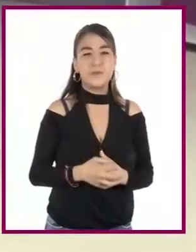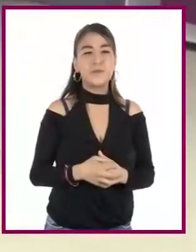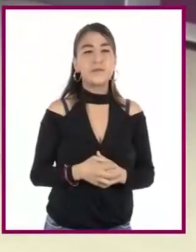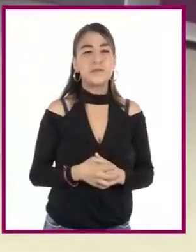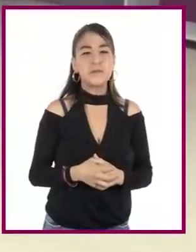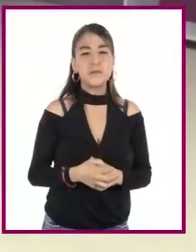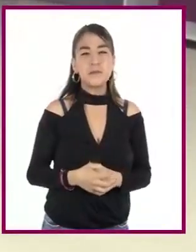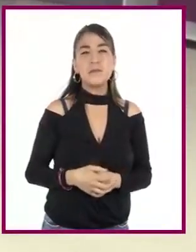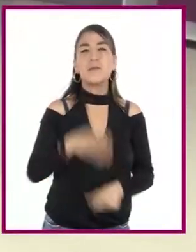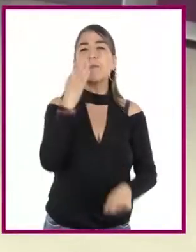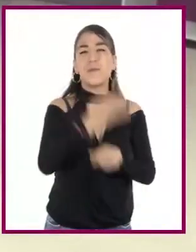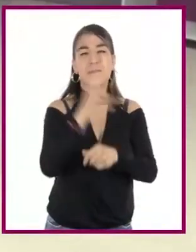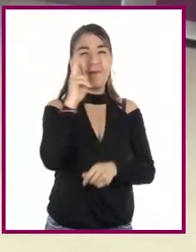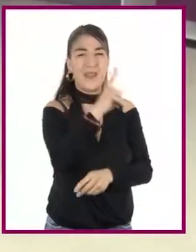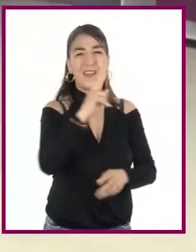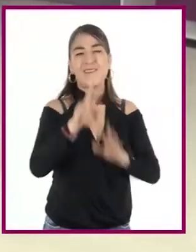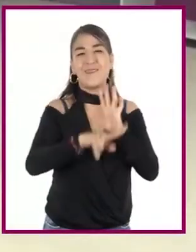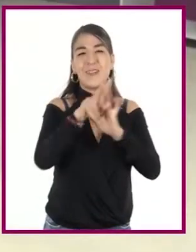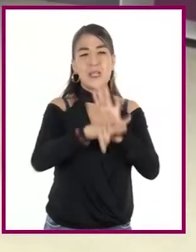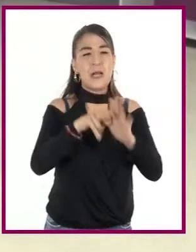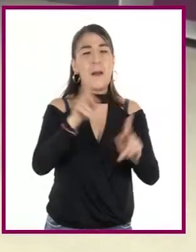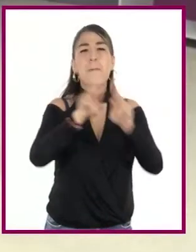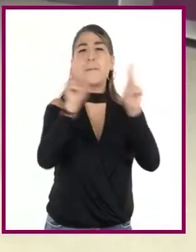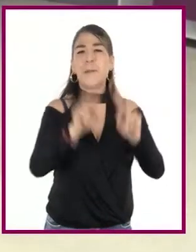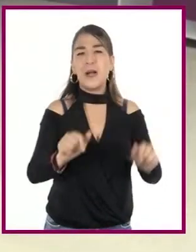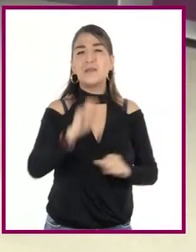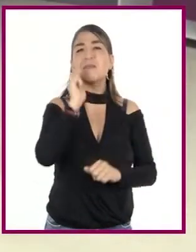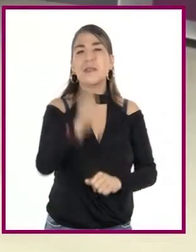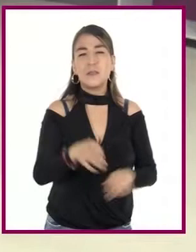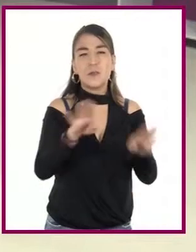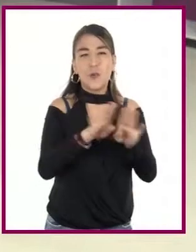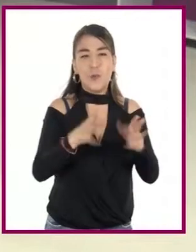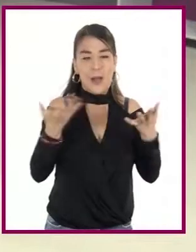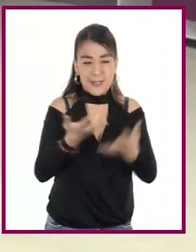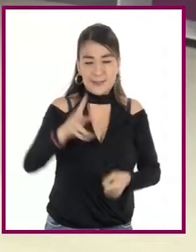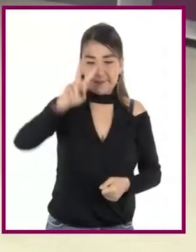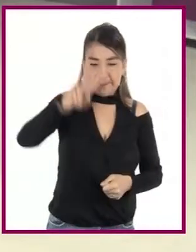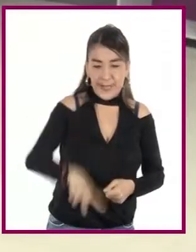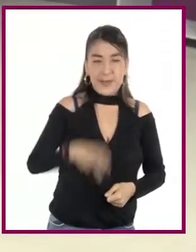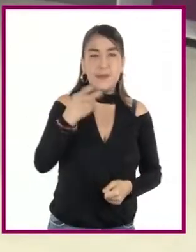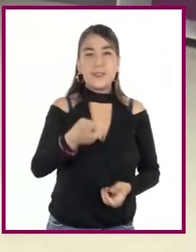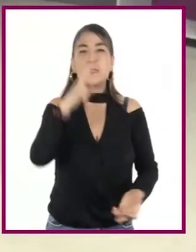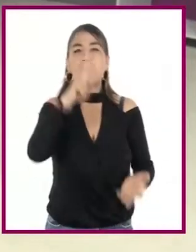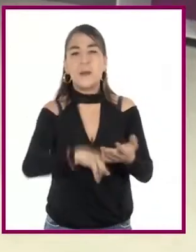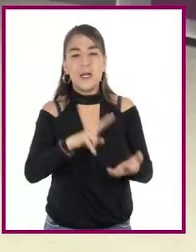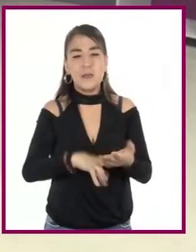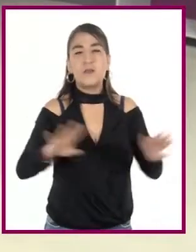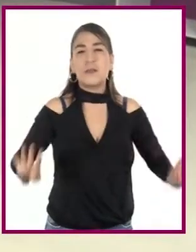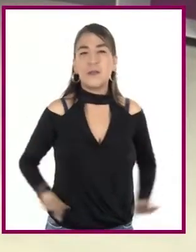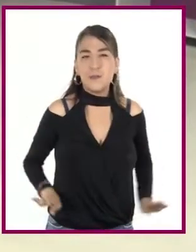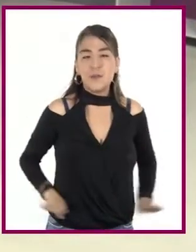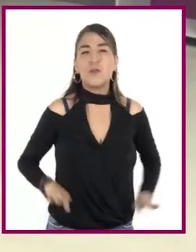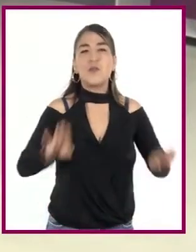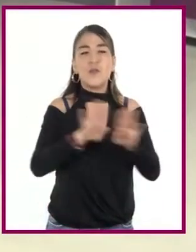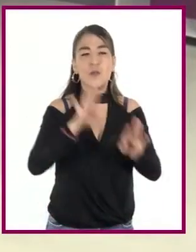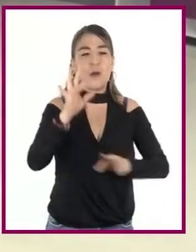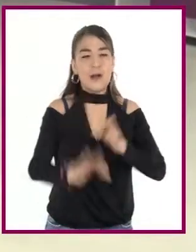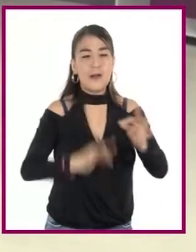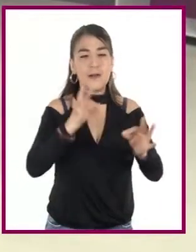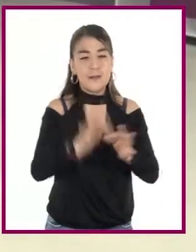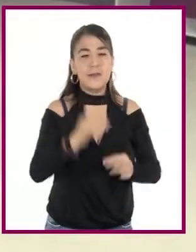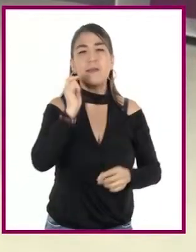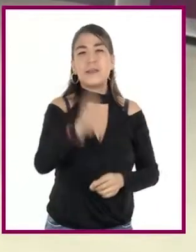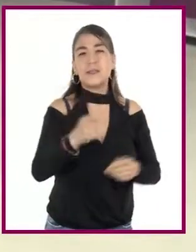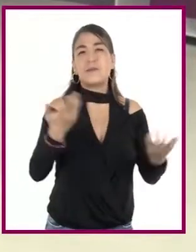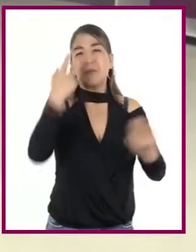Como pudieron ver y escuchar en el video, la paz implica hacer realidad los valores, actitudes y comportamientos que favorecen